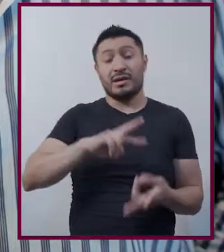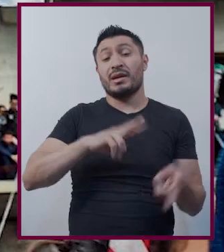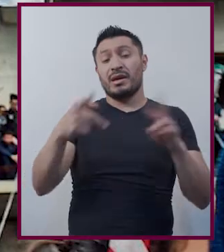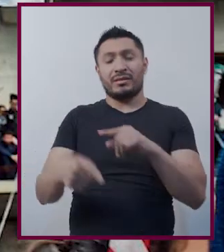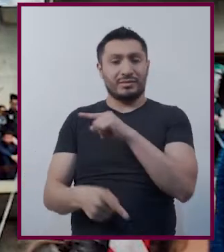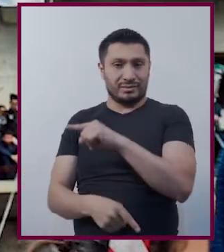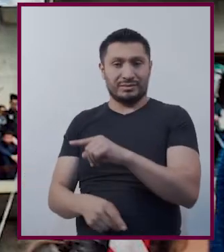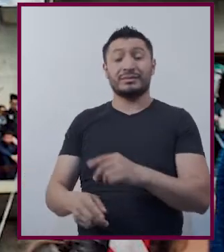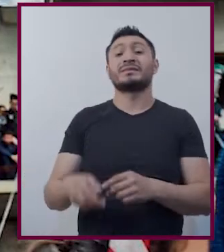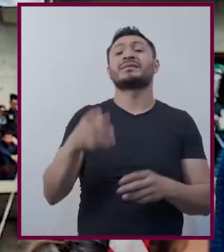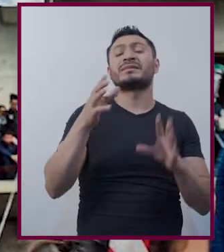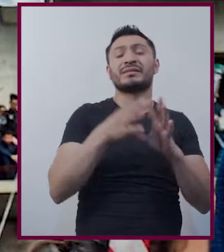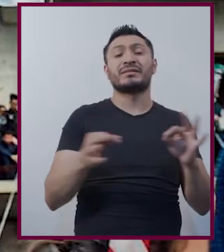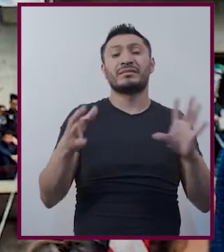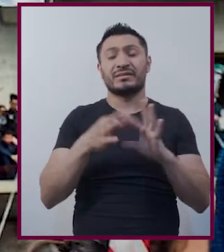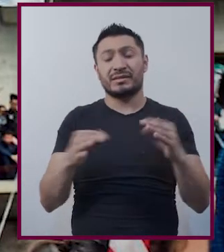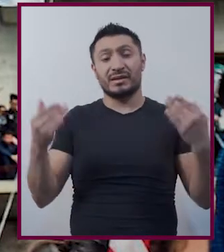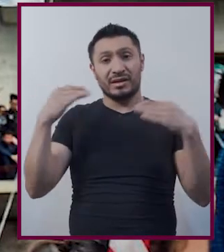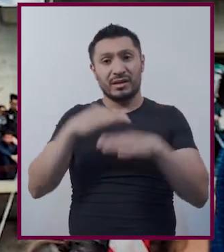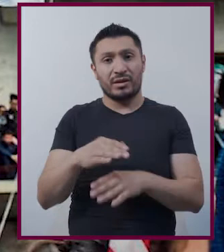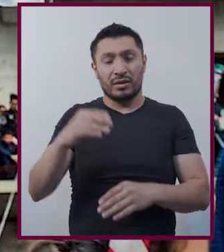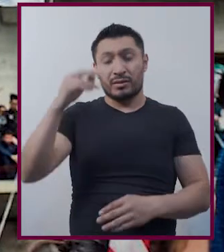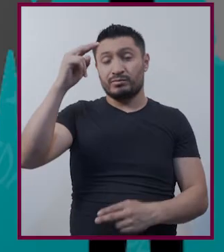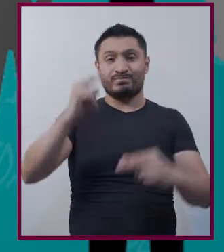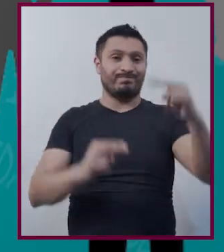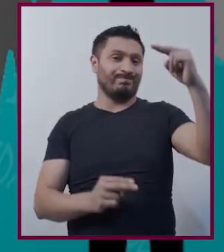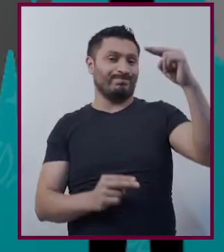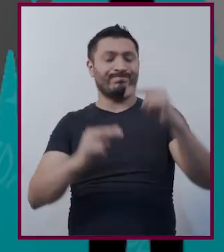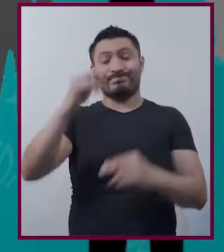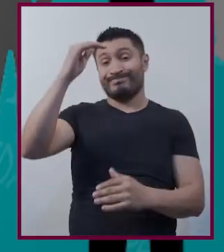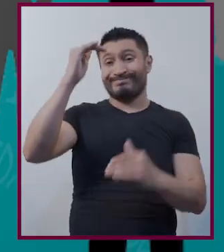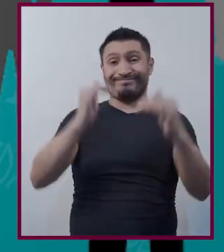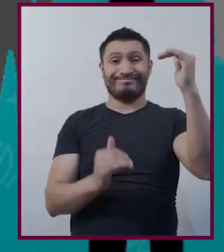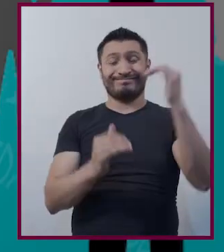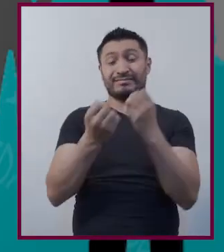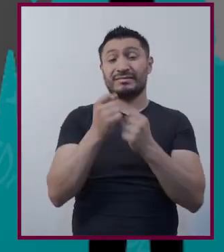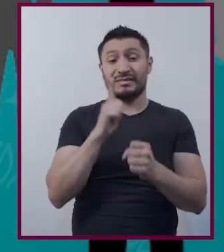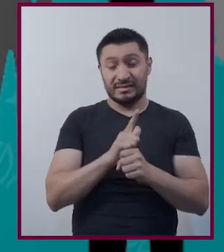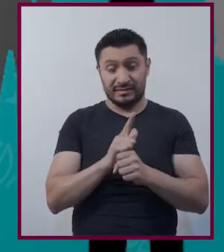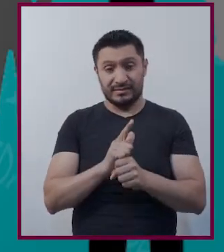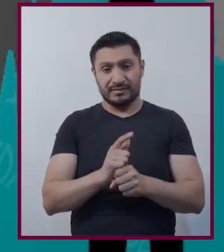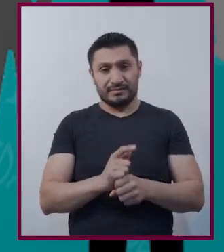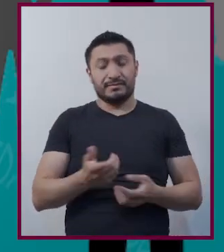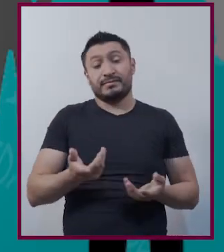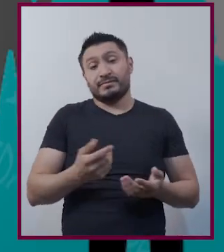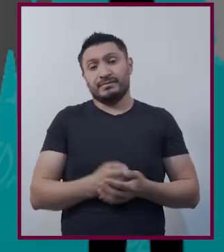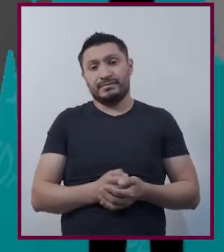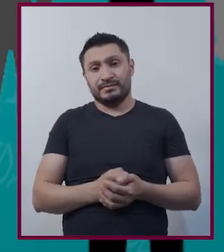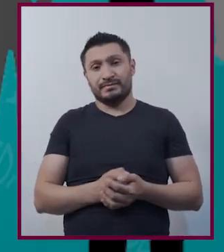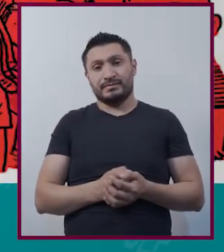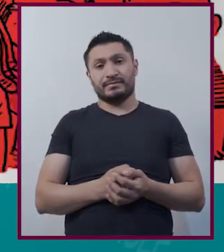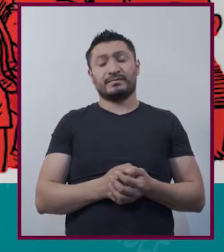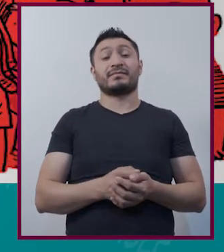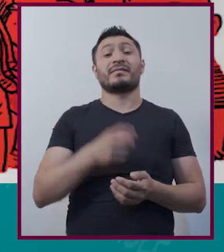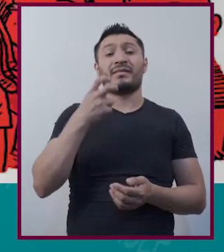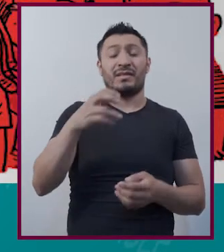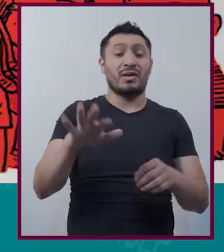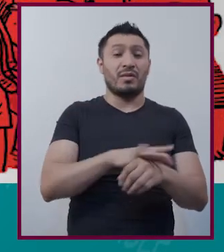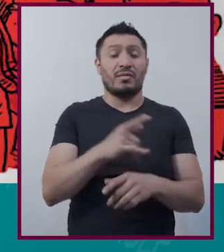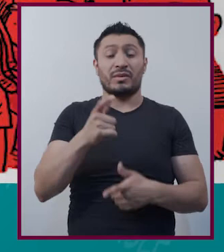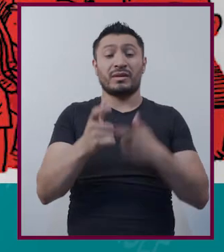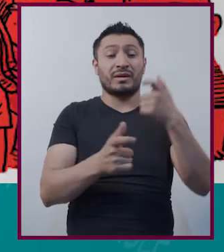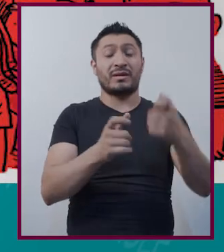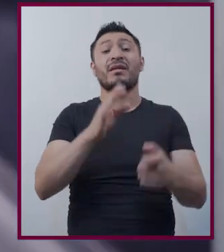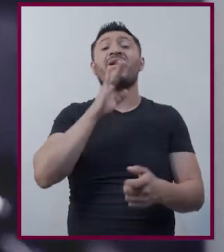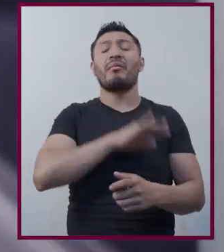Fukuyama, habla de las grandes desigualdades sociales y la polarización a que ha dado lugar la malísima distribución del ingreso